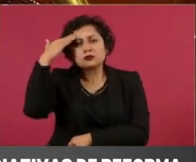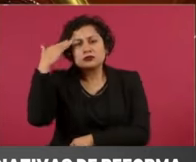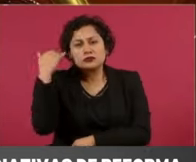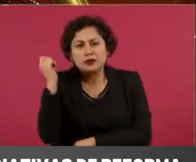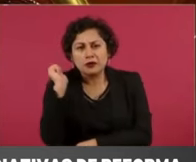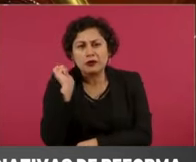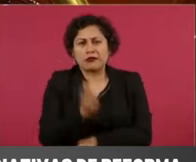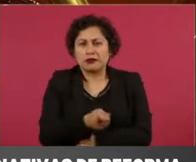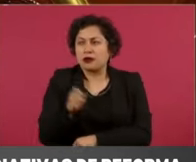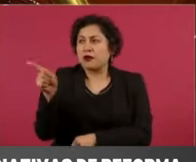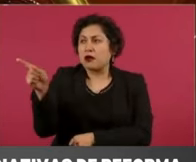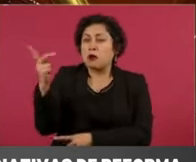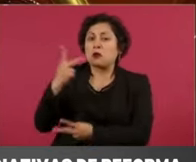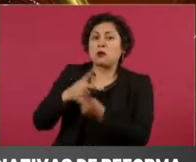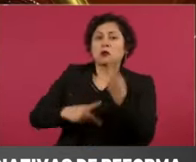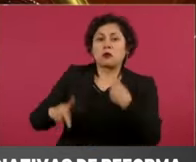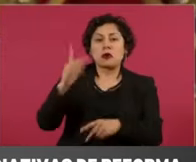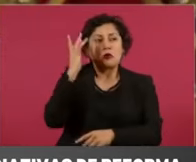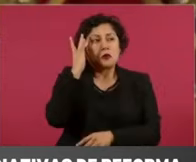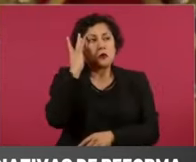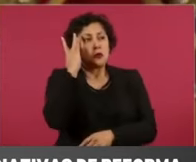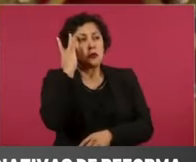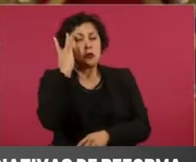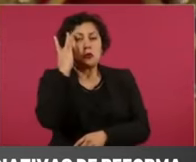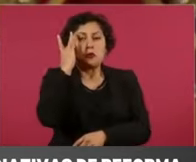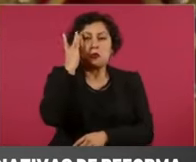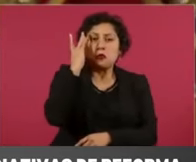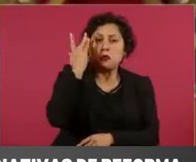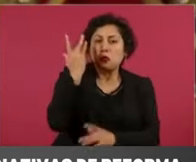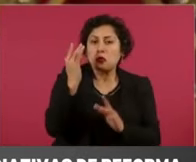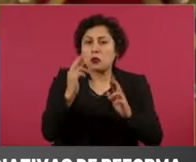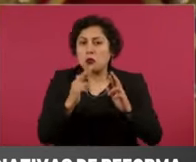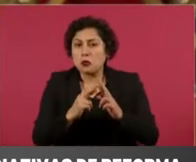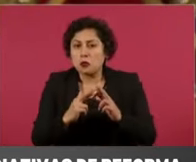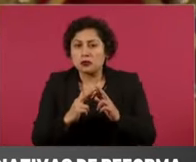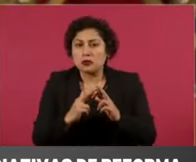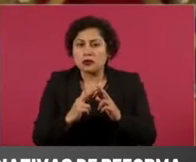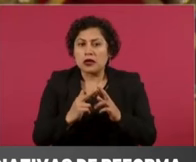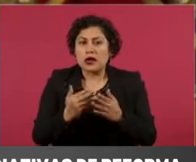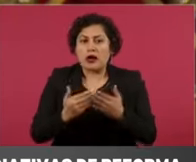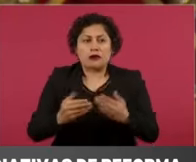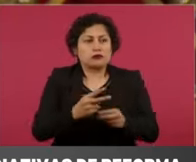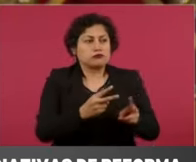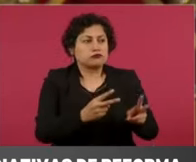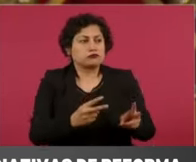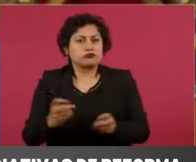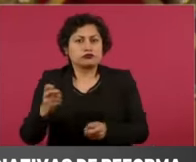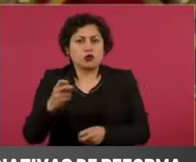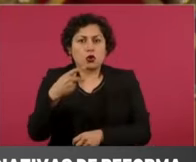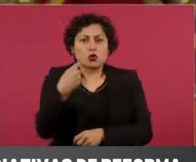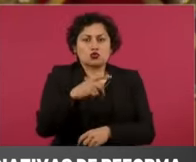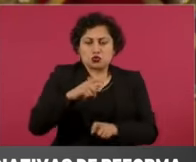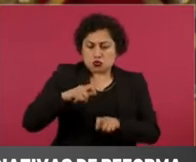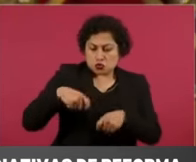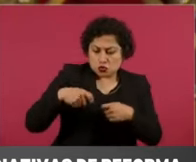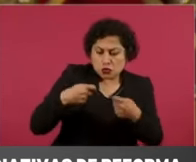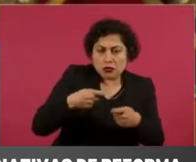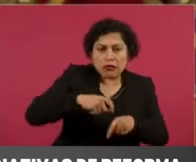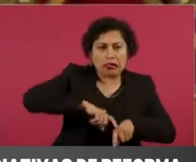santos y venerables, pasaron a usurparles sus costumbres y